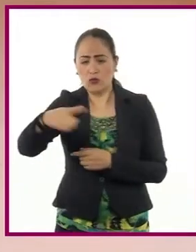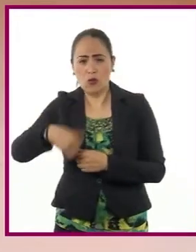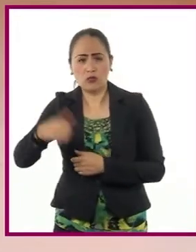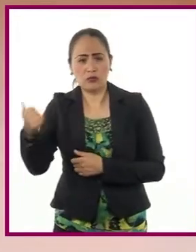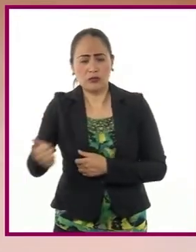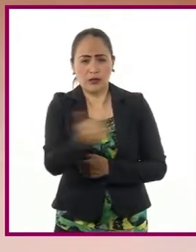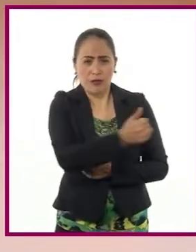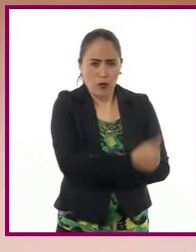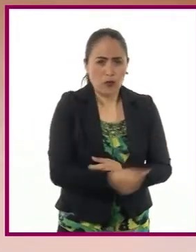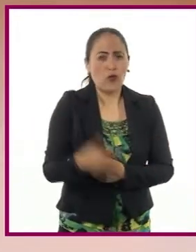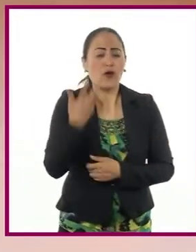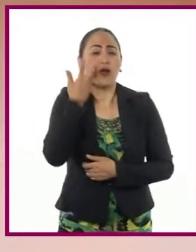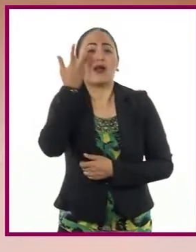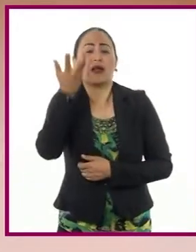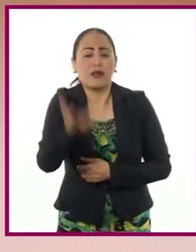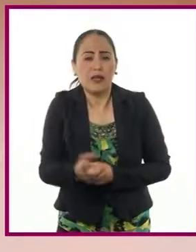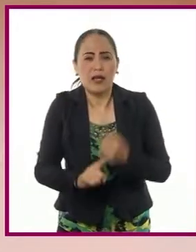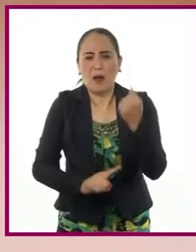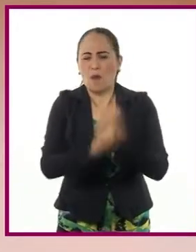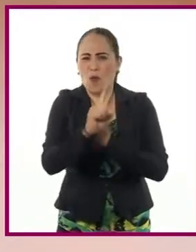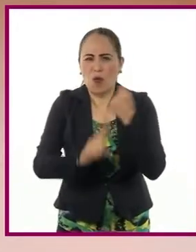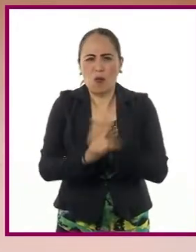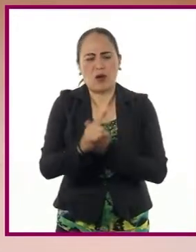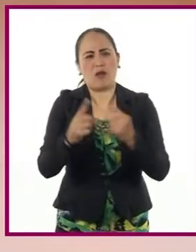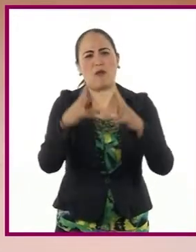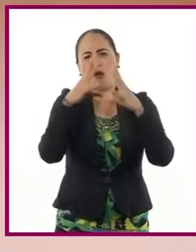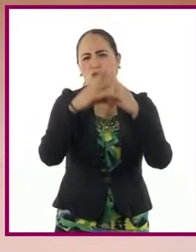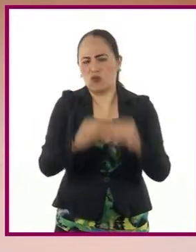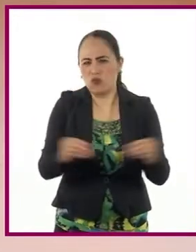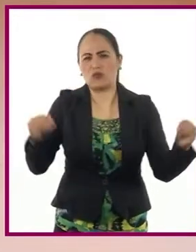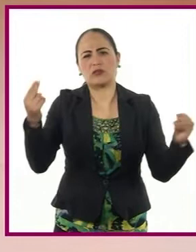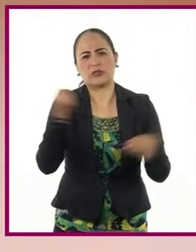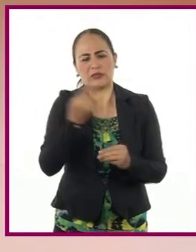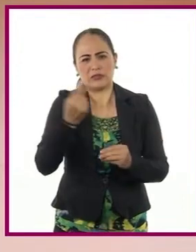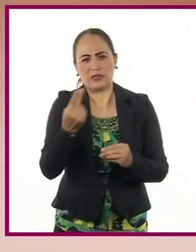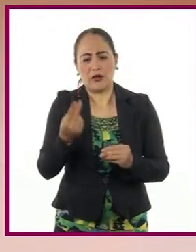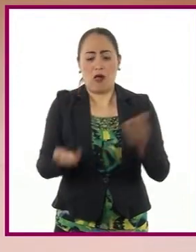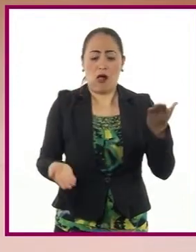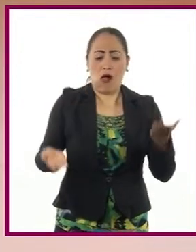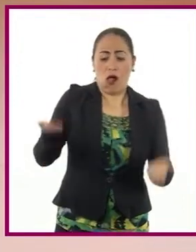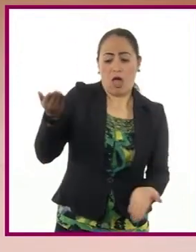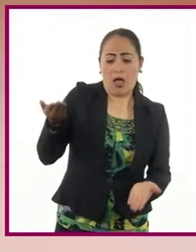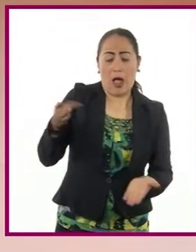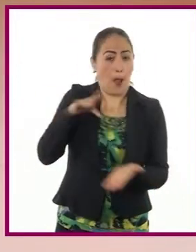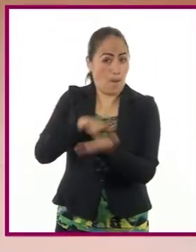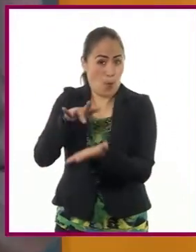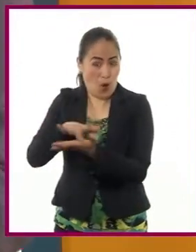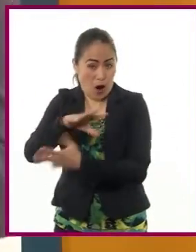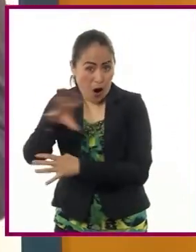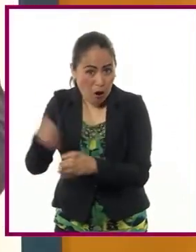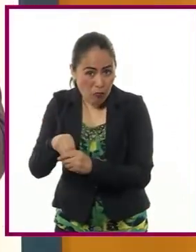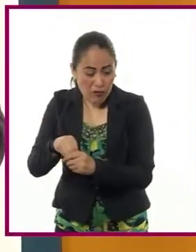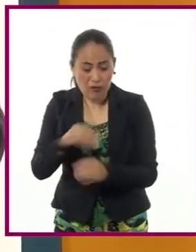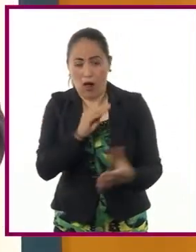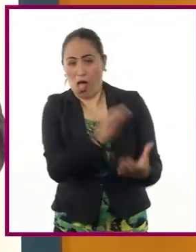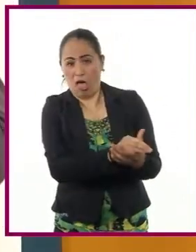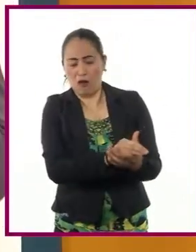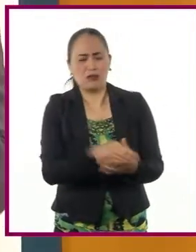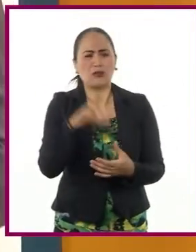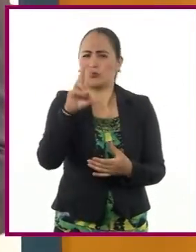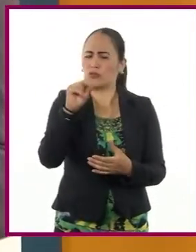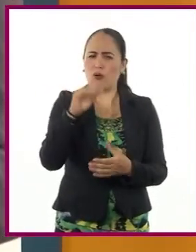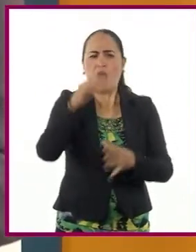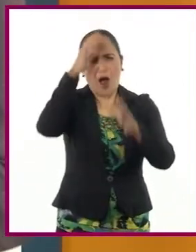de resolver el conflicto a sabiendas de que no puede inclinarse la balanza totalmente a su favor. Se trata de llegar a